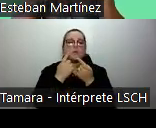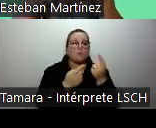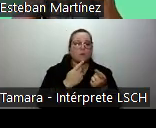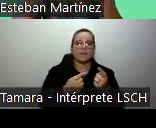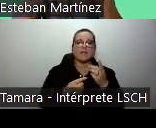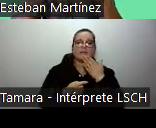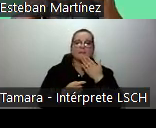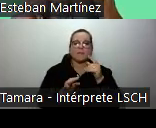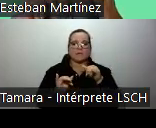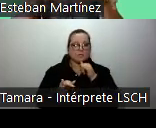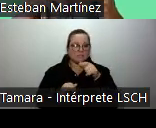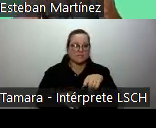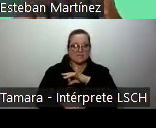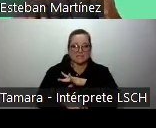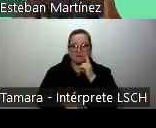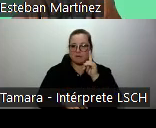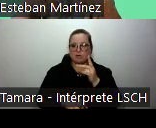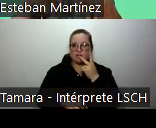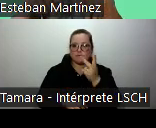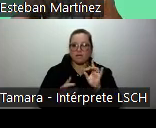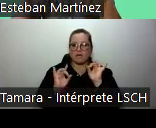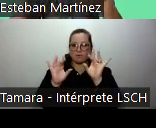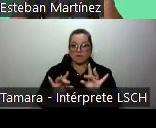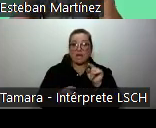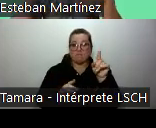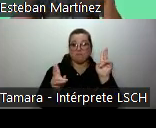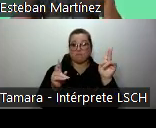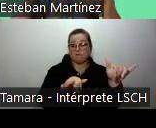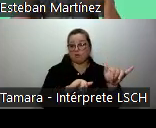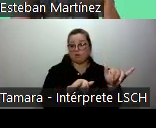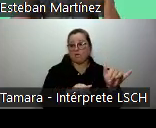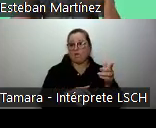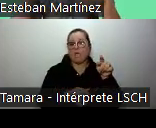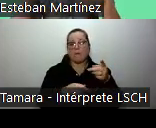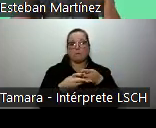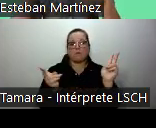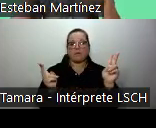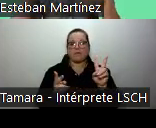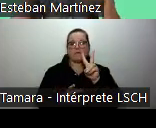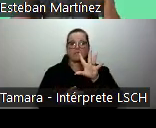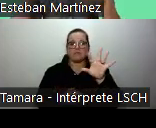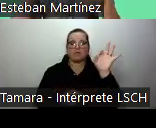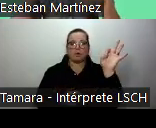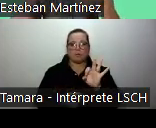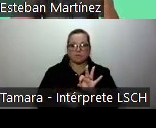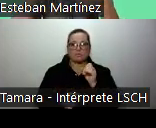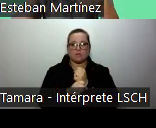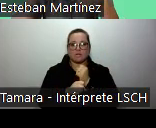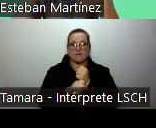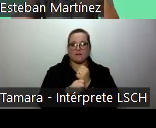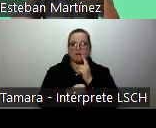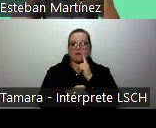ahí no sé si está en Chile pero por ejemplo yo vi en Australia y en Australia solamente se publican el 25% de los trabajos